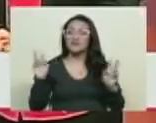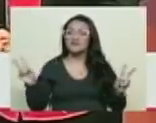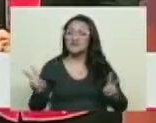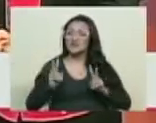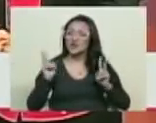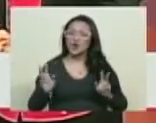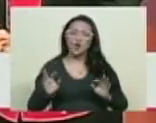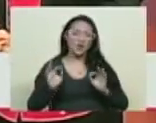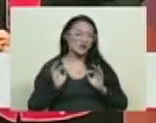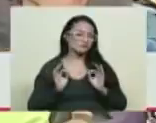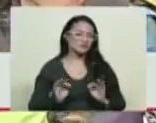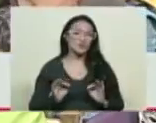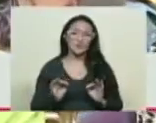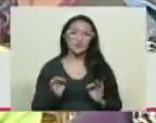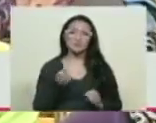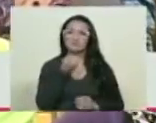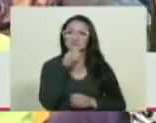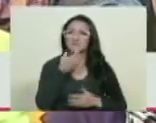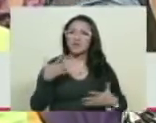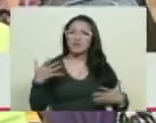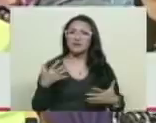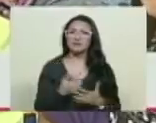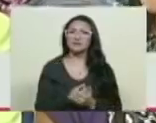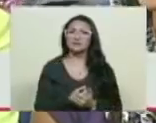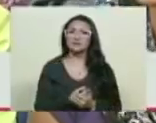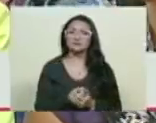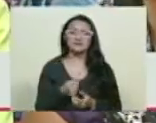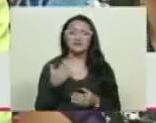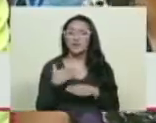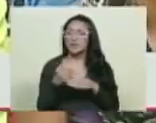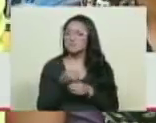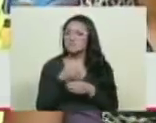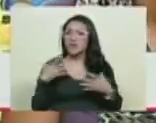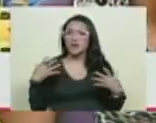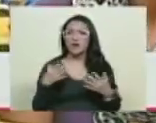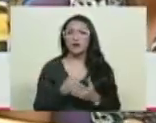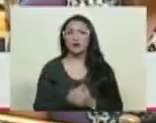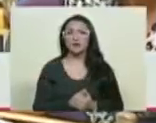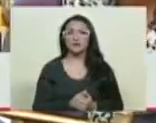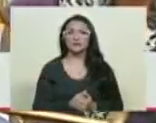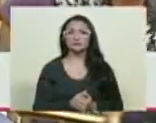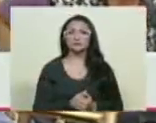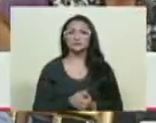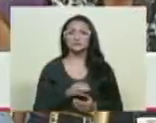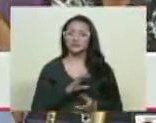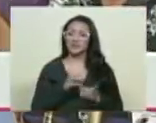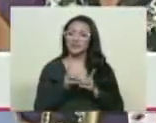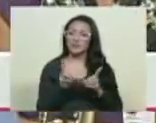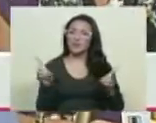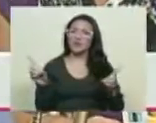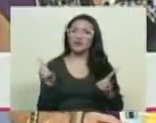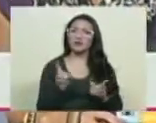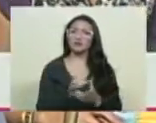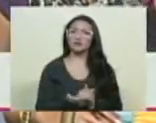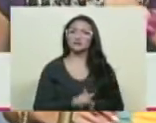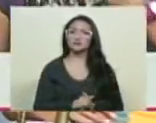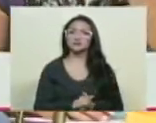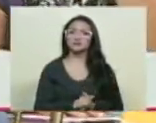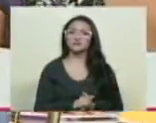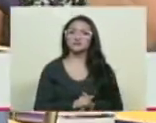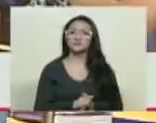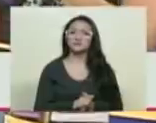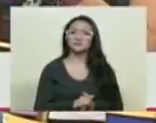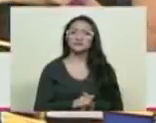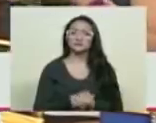gigantesca hermosa magnífica milagrosa de la democracia en primer lugar y de las fuerzas